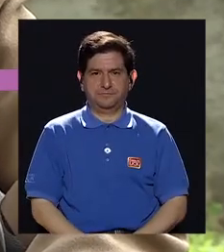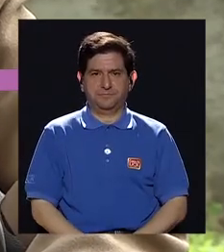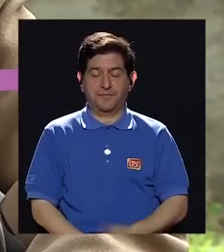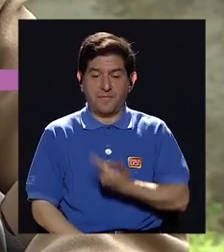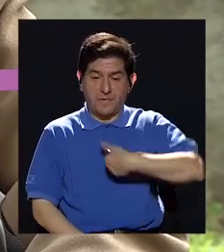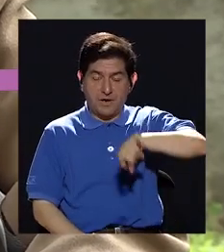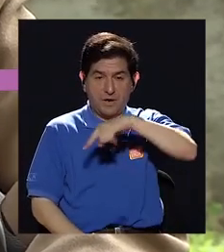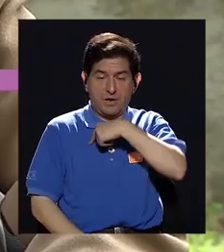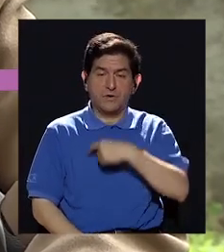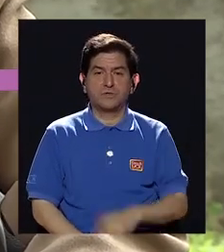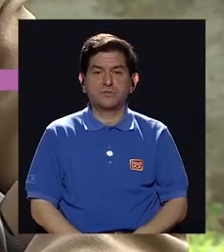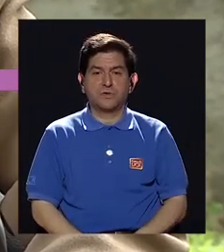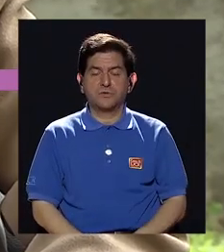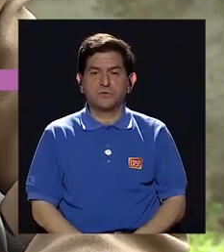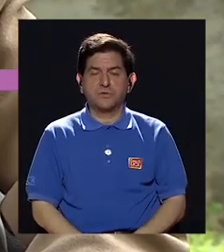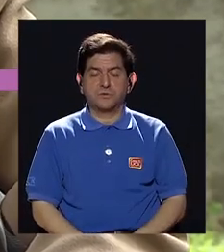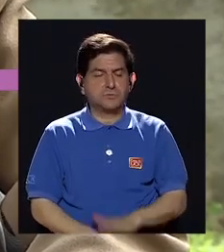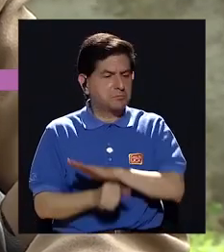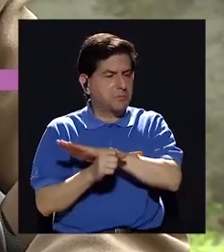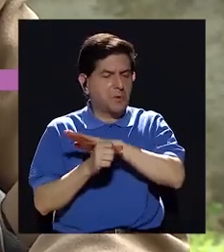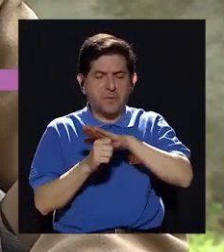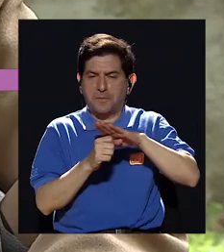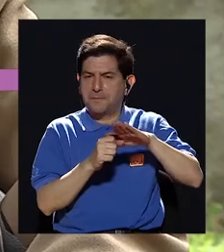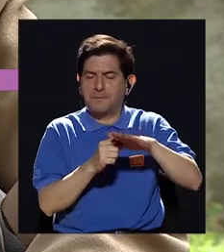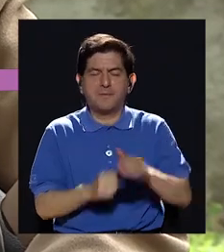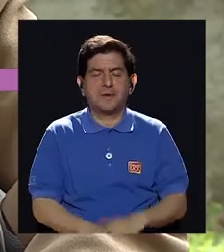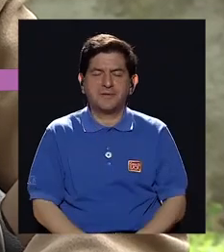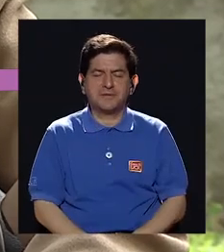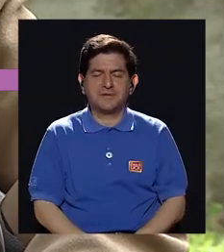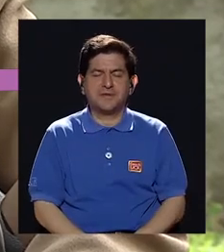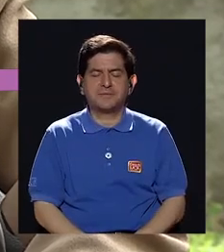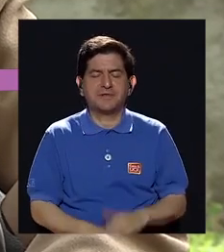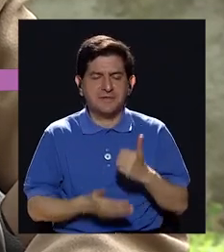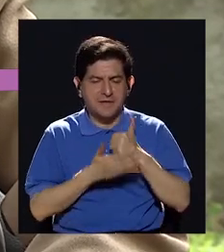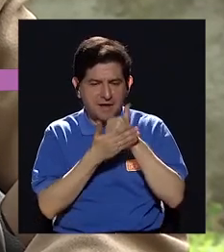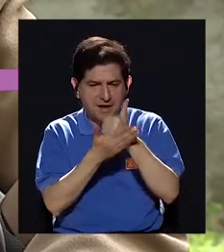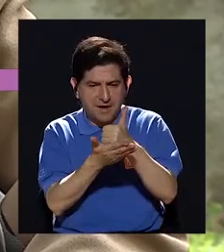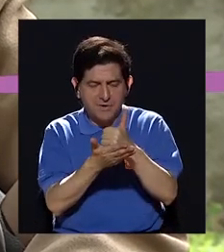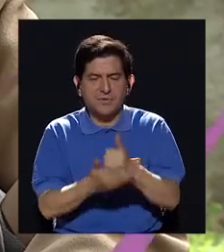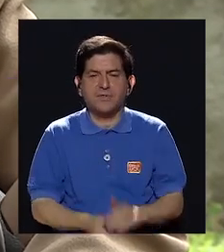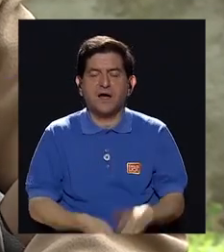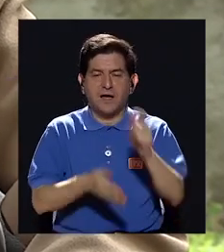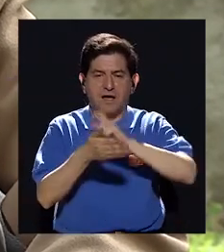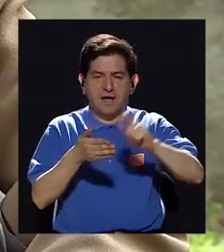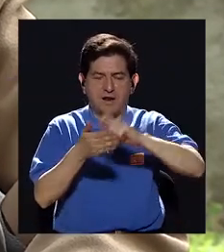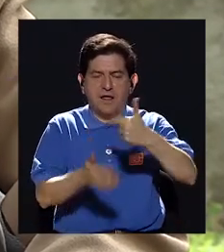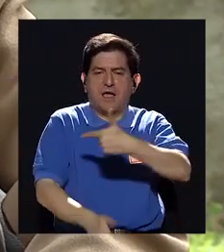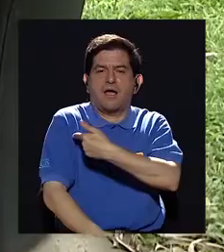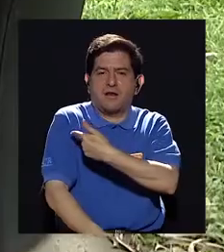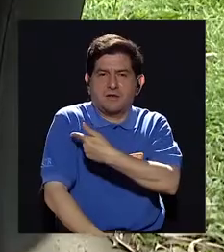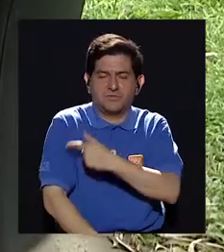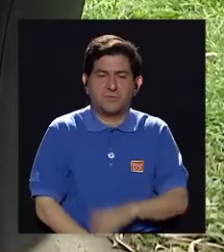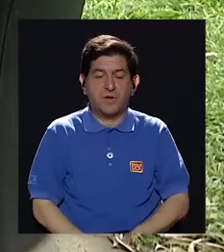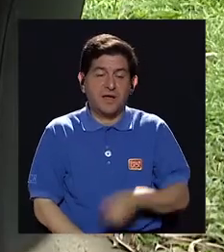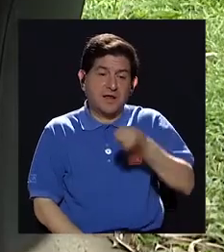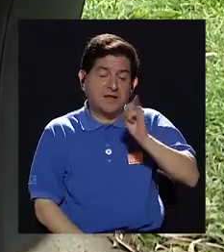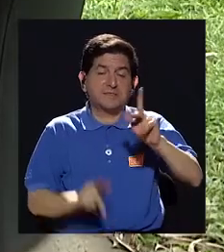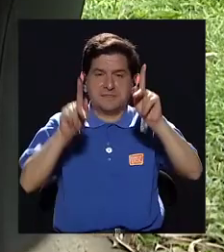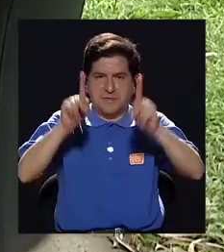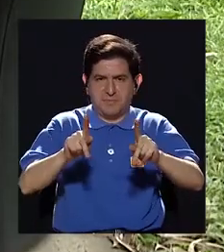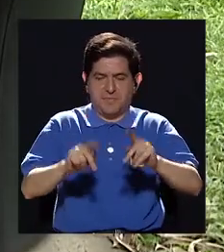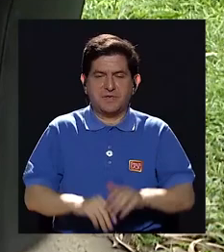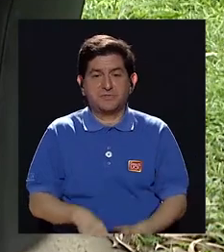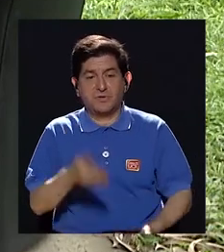bueno, nosotros estamos en la mayor condición de ayudar también en la escuela de enfermería, si llegara